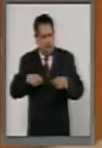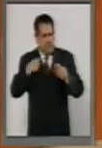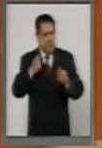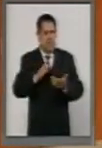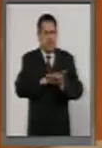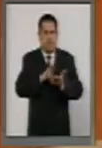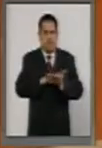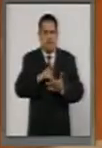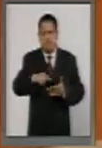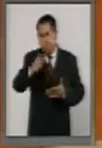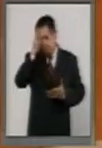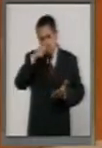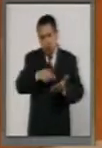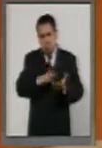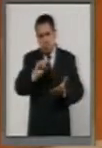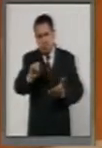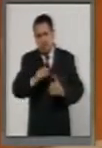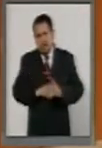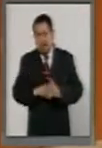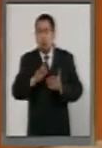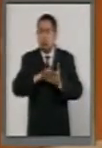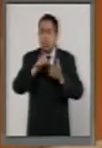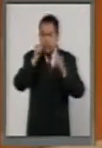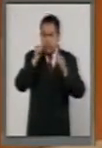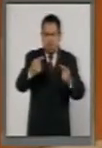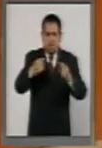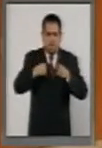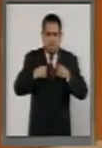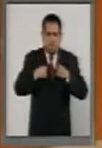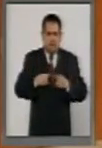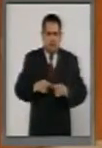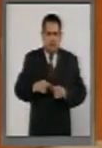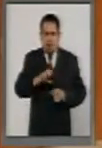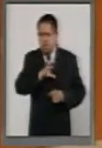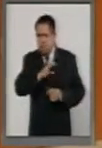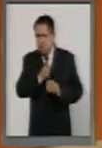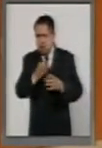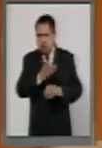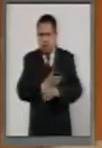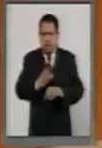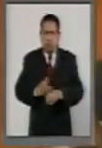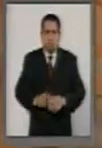presente punto de acuerdo. Muchas gracias por su atención, queridos